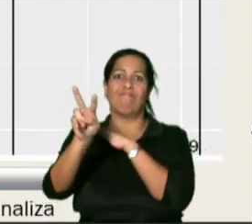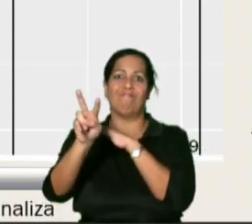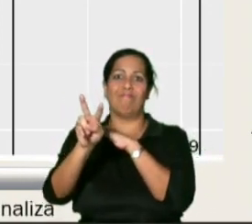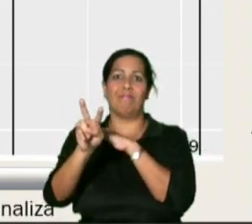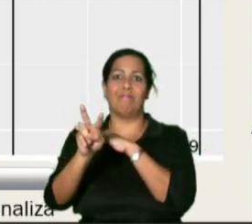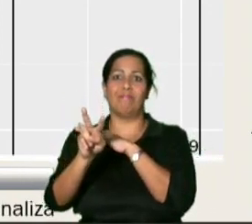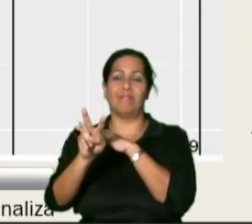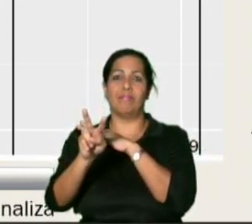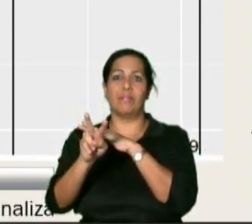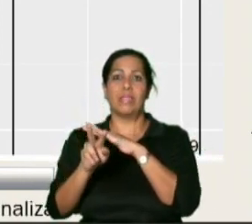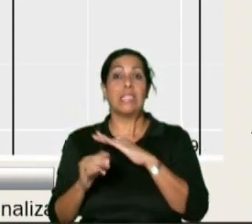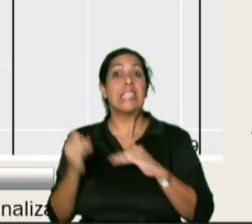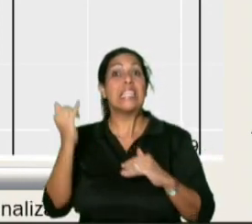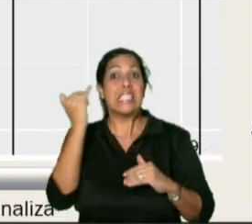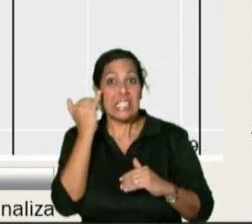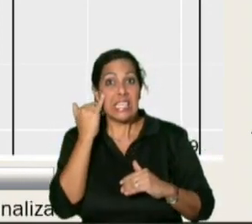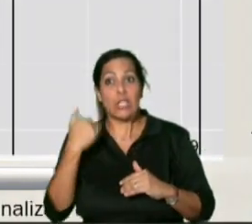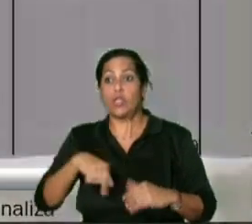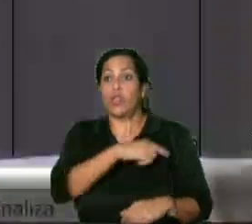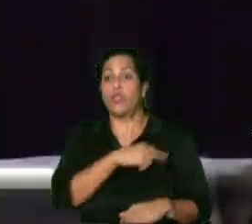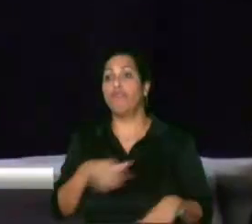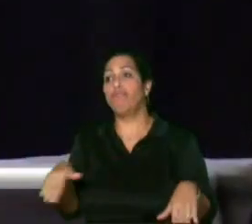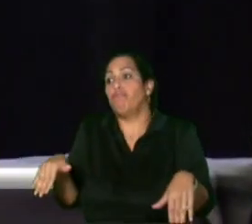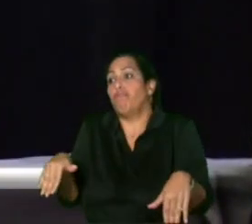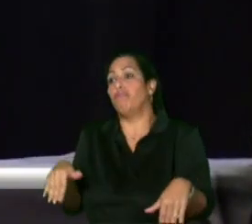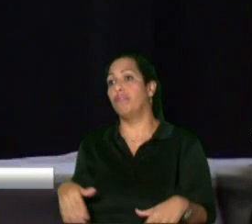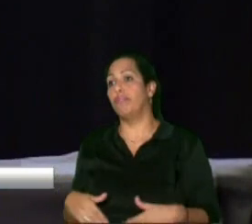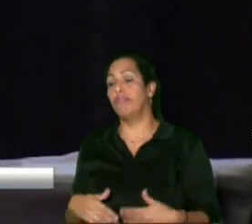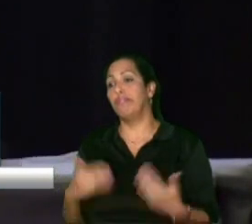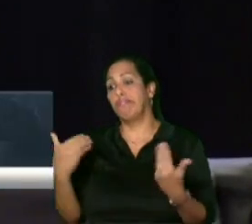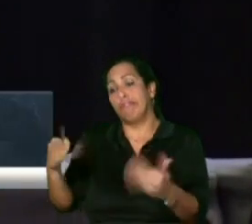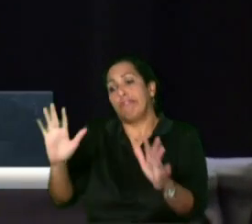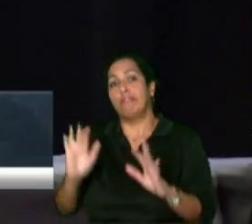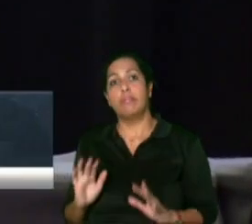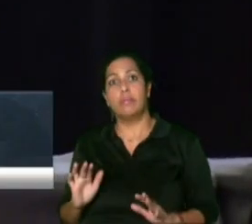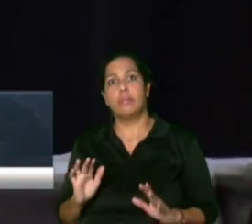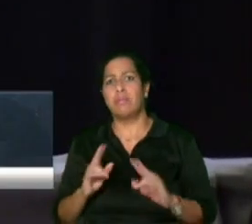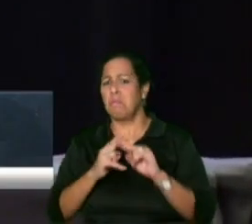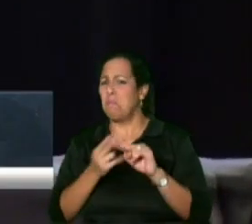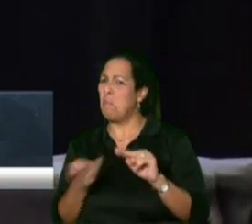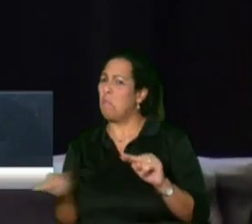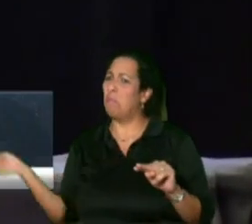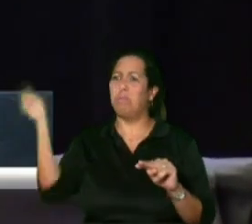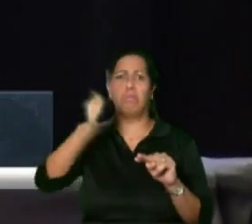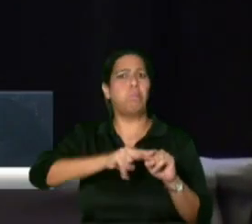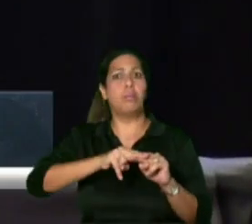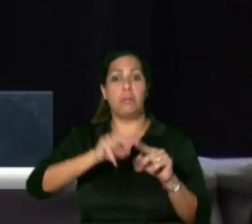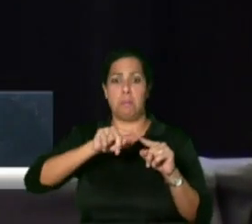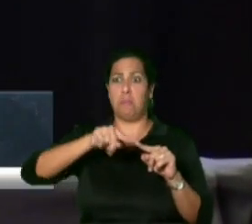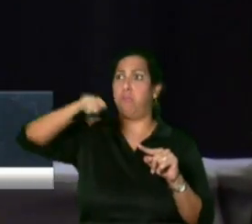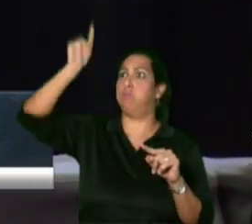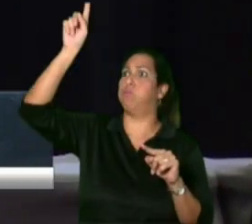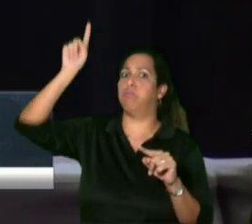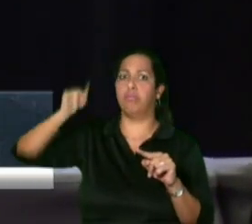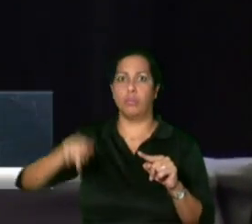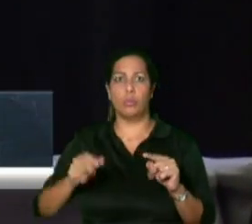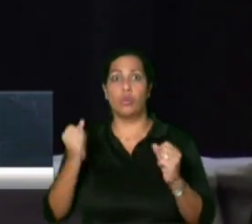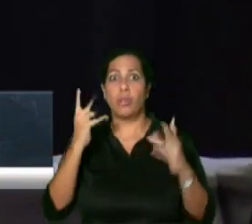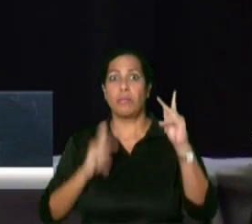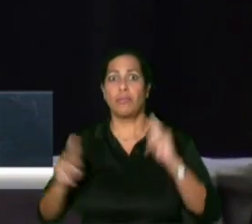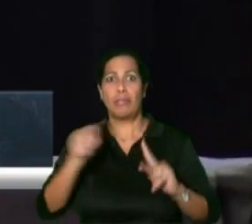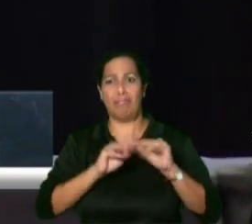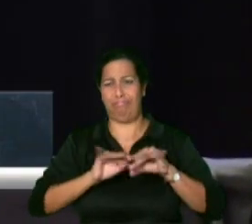predicción. O sea, de no hacer nada diferente, estaríamos viendo un aumento muy importante en términos de los